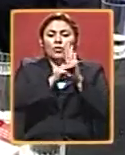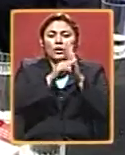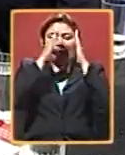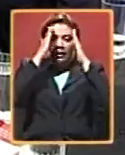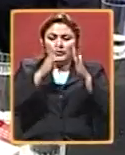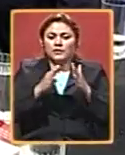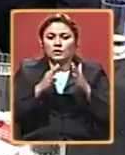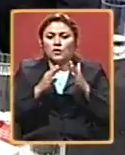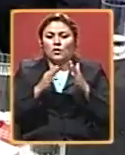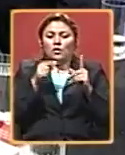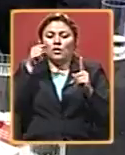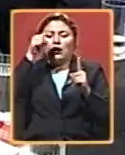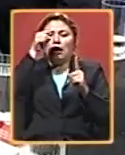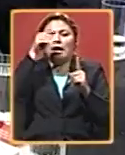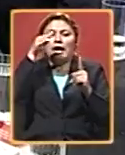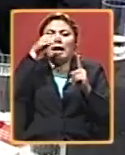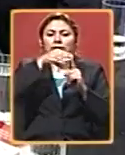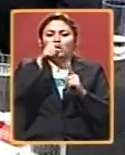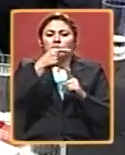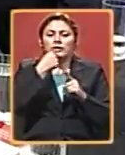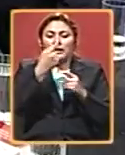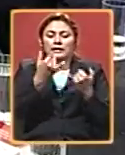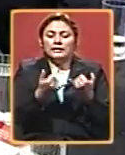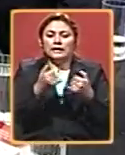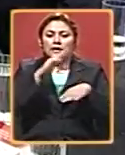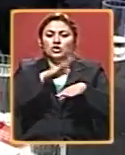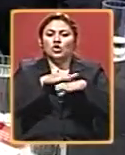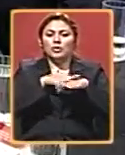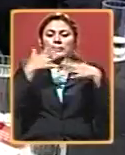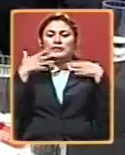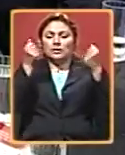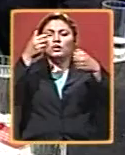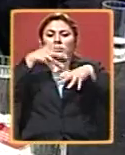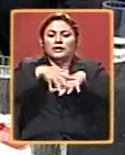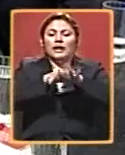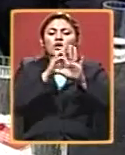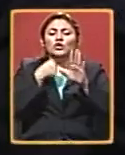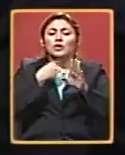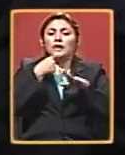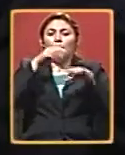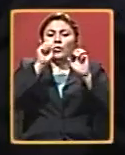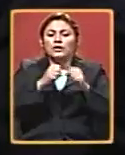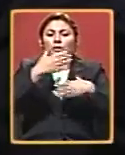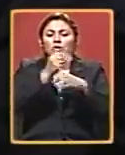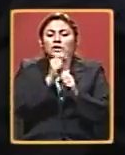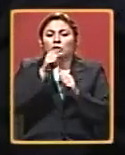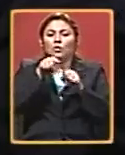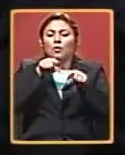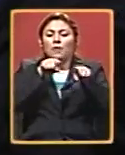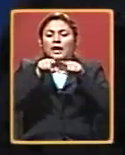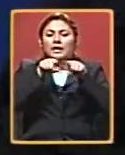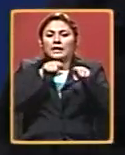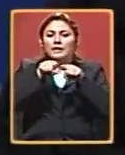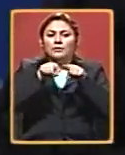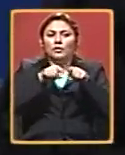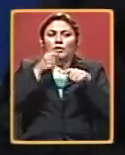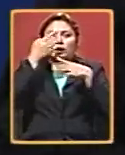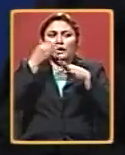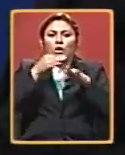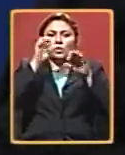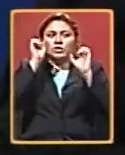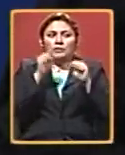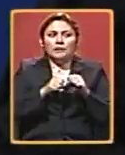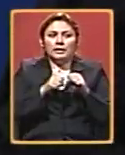atención justamente hacia lo que ustedes ya mencionaron, de la salud integral, yo diría que aquí podríamos hacer una especie de paralelismo con esto, y creo que